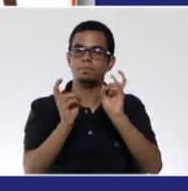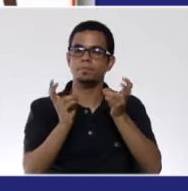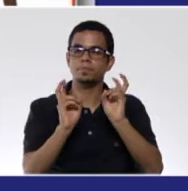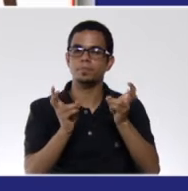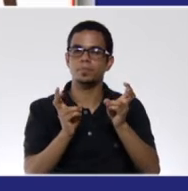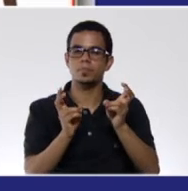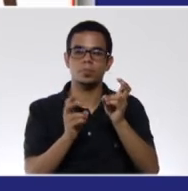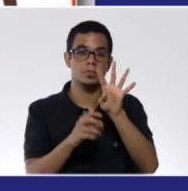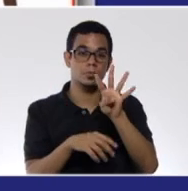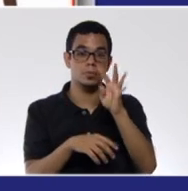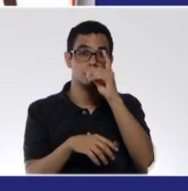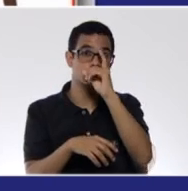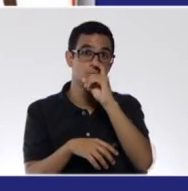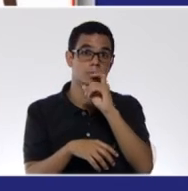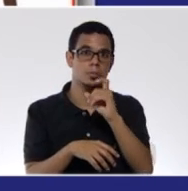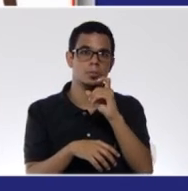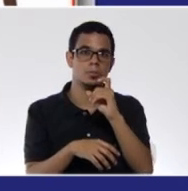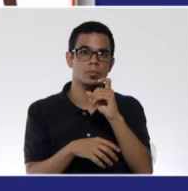generador,